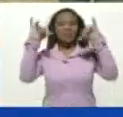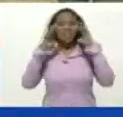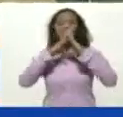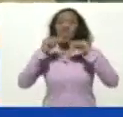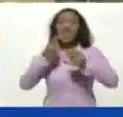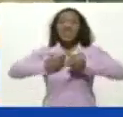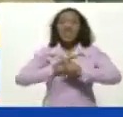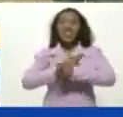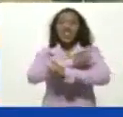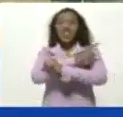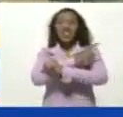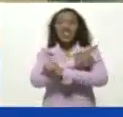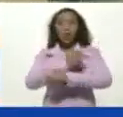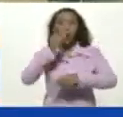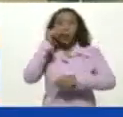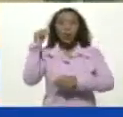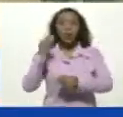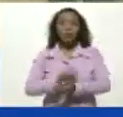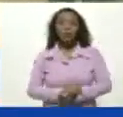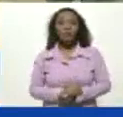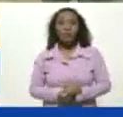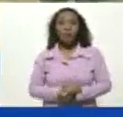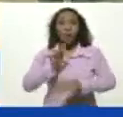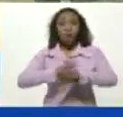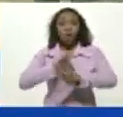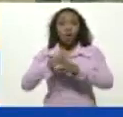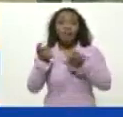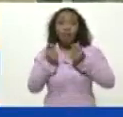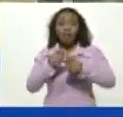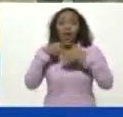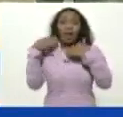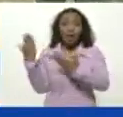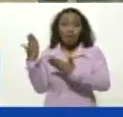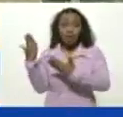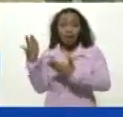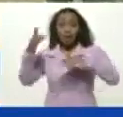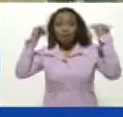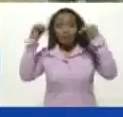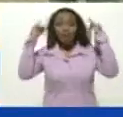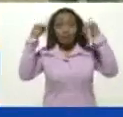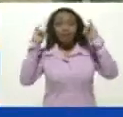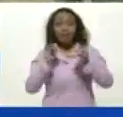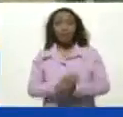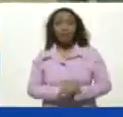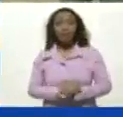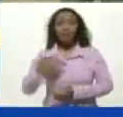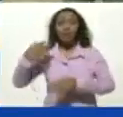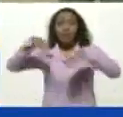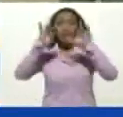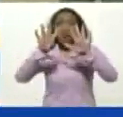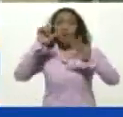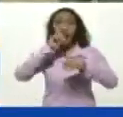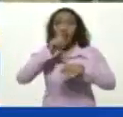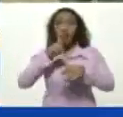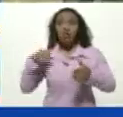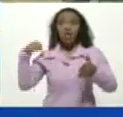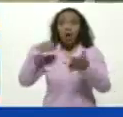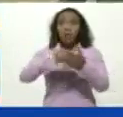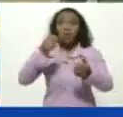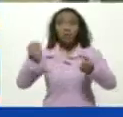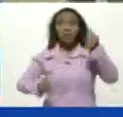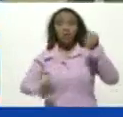nerviosos. Y nerviosa, porque se trata justamente de esta celebración. 9 años del golpe de timón,